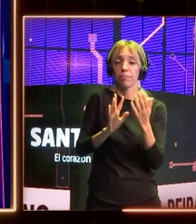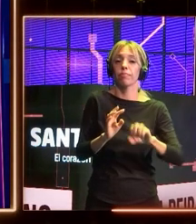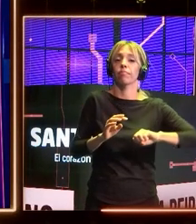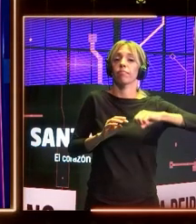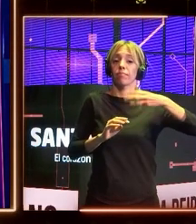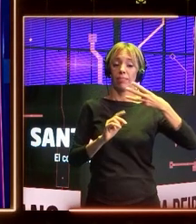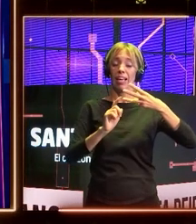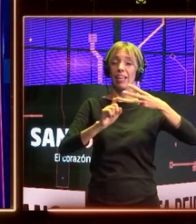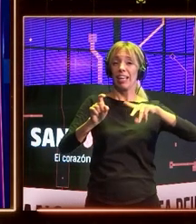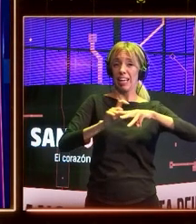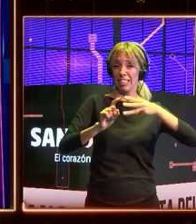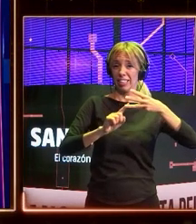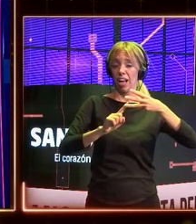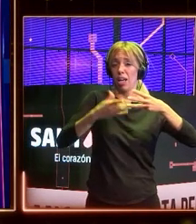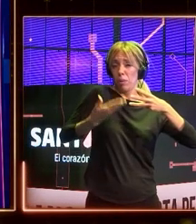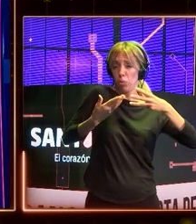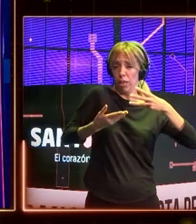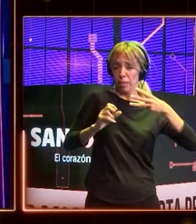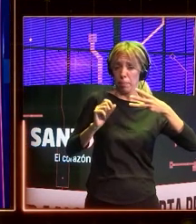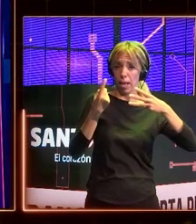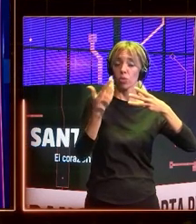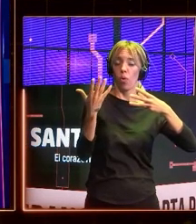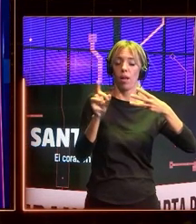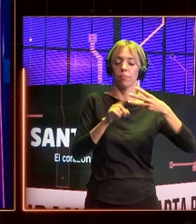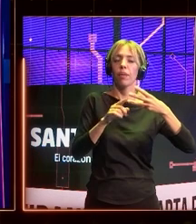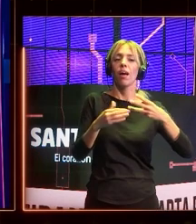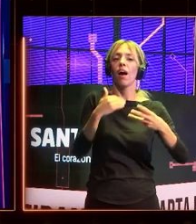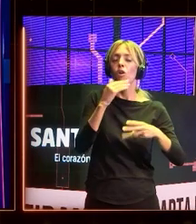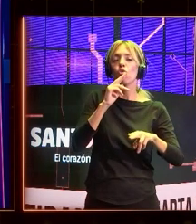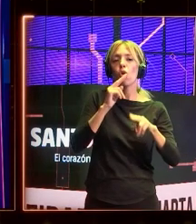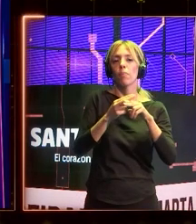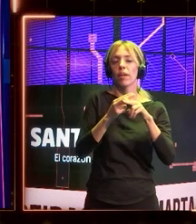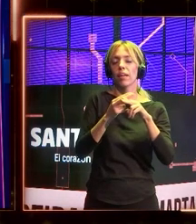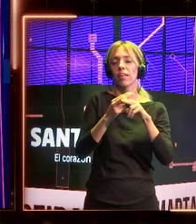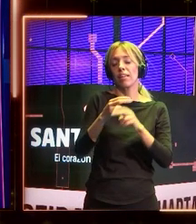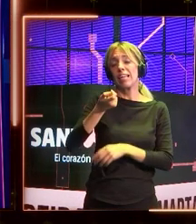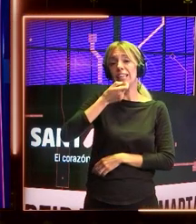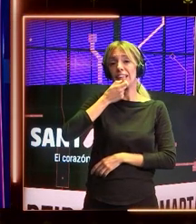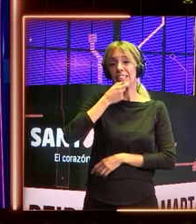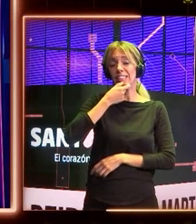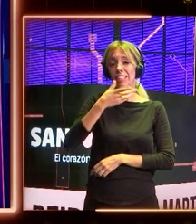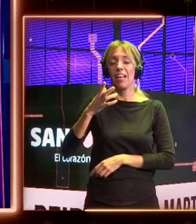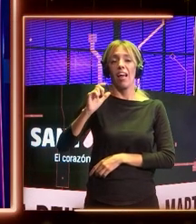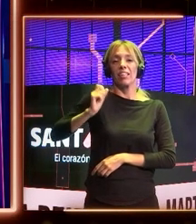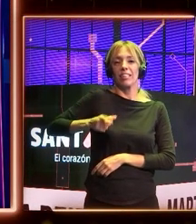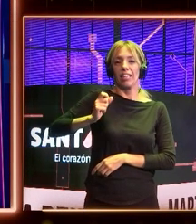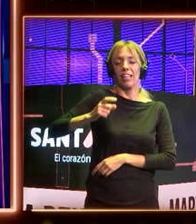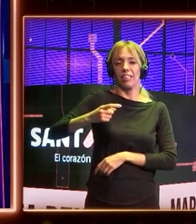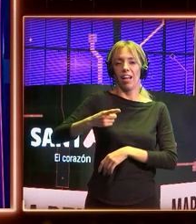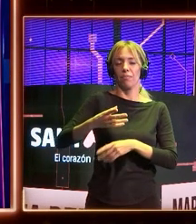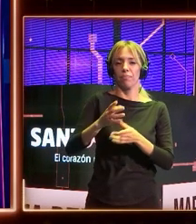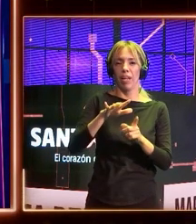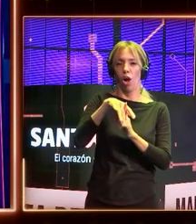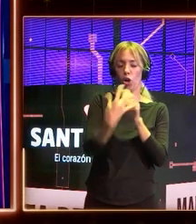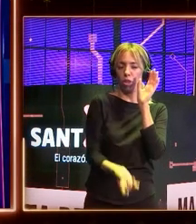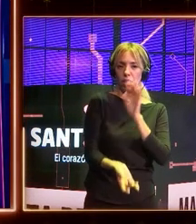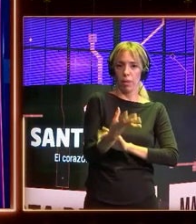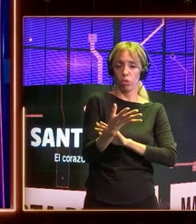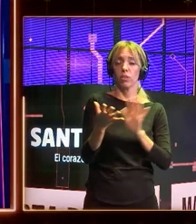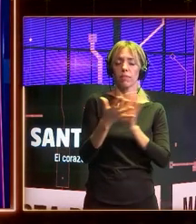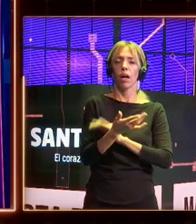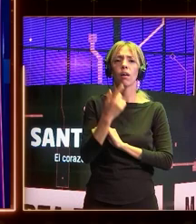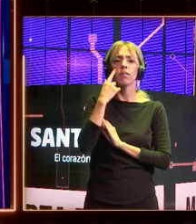La tercera y casi más importante característica es algo que llaman the event frequency, la frecuencia de acontecimiento, que es